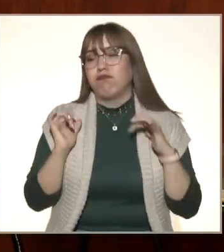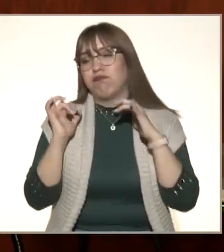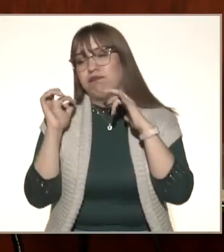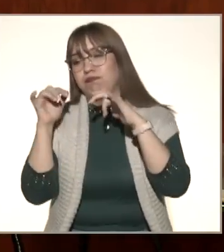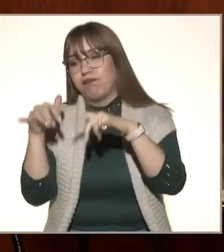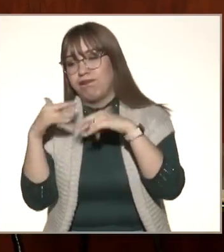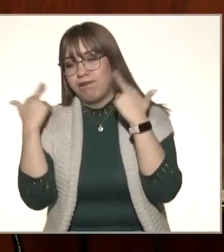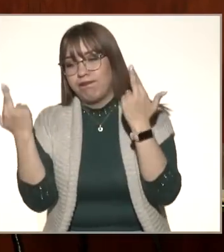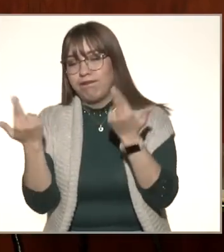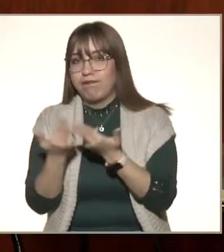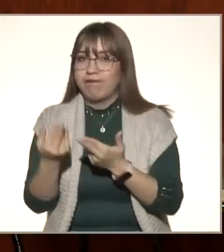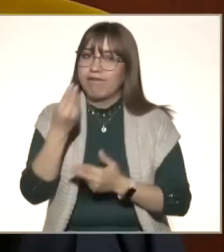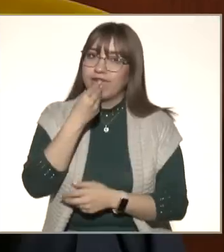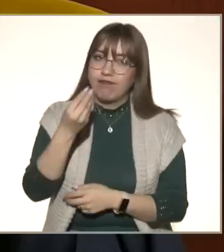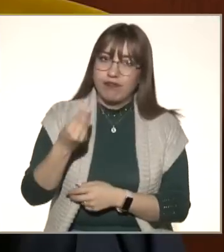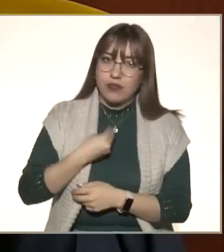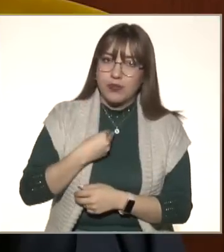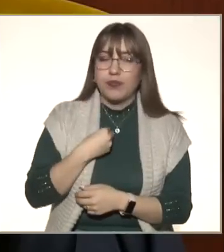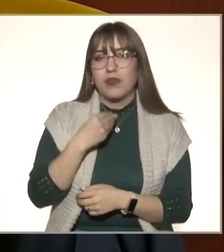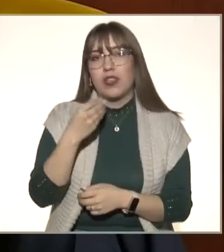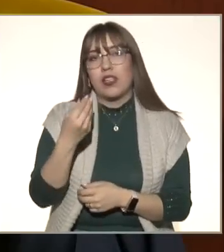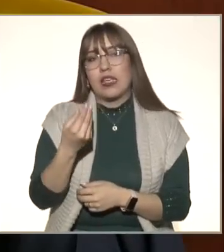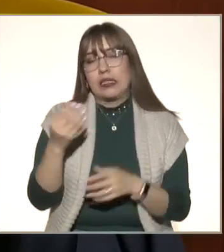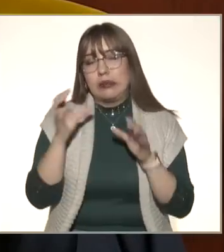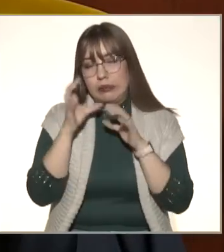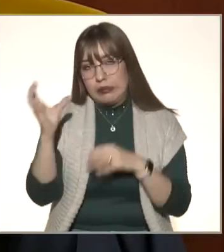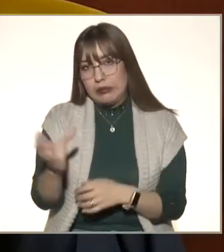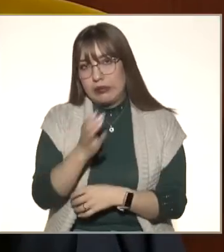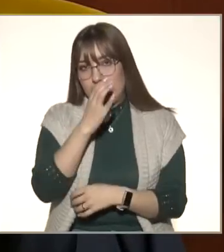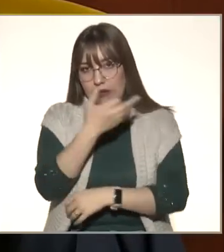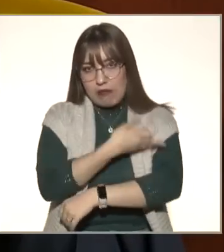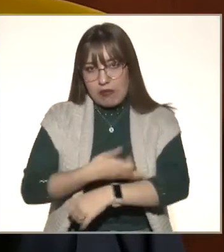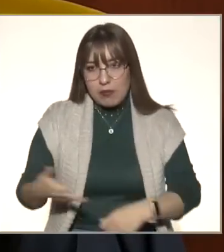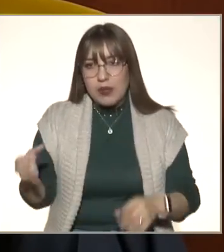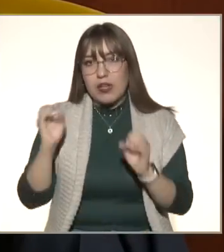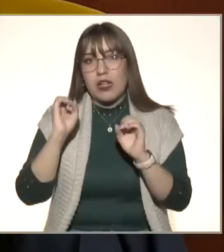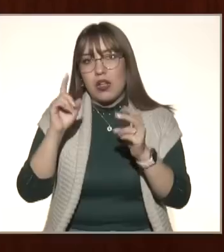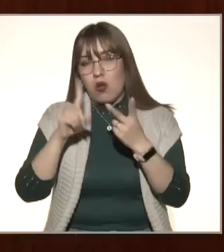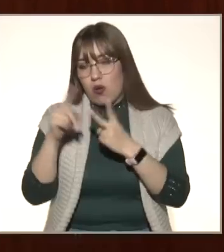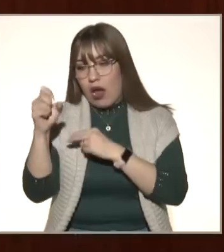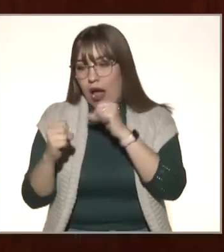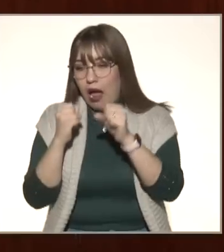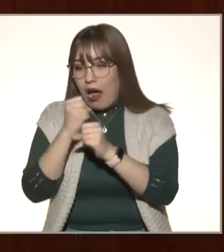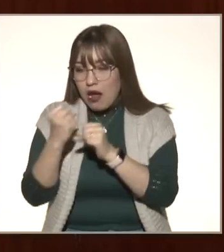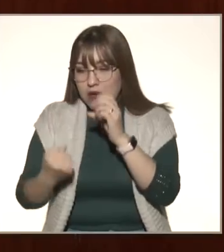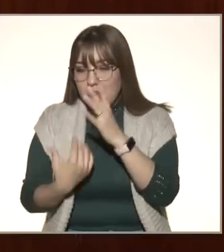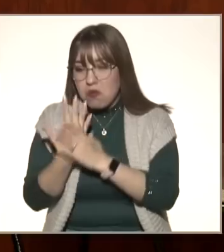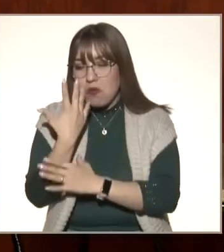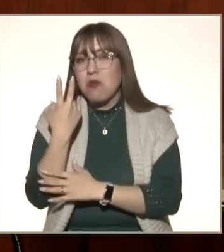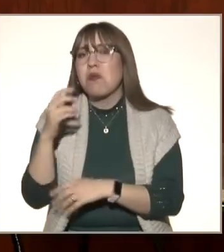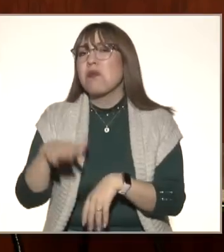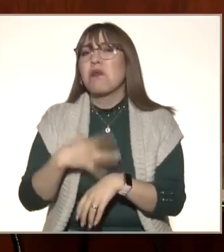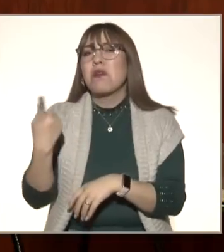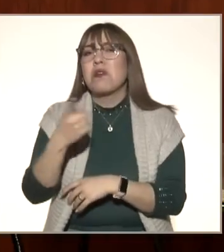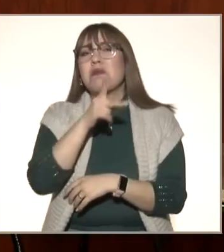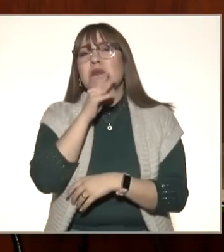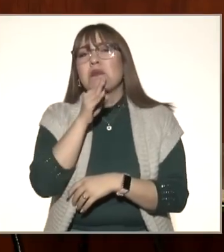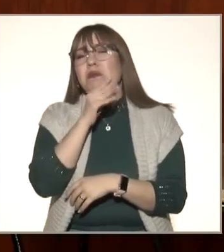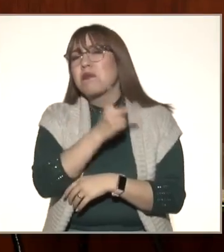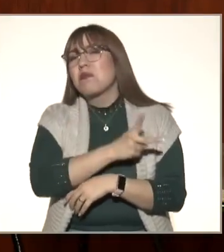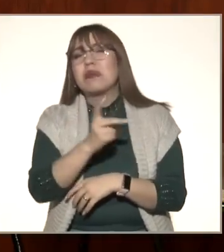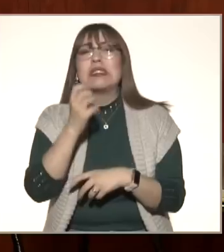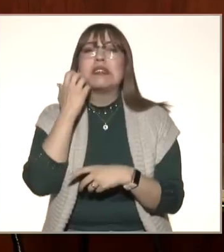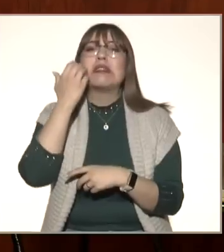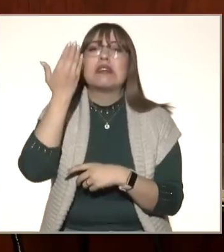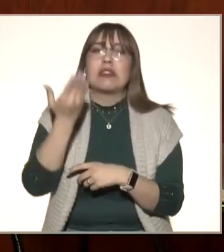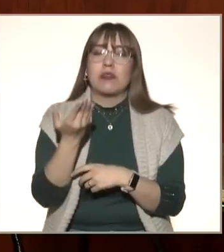familiar, ¿no? O a este año nuevo, para poder estar en paz, porque ese también es el deseo de los padres. Existen ya familias donde